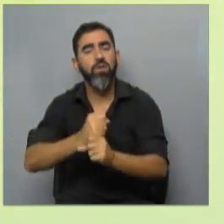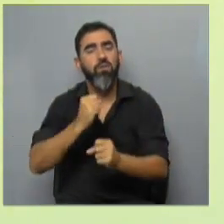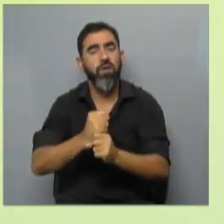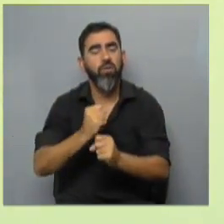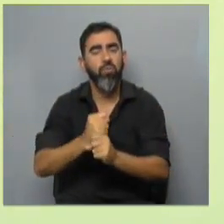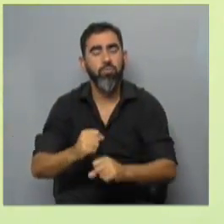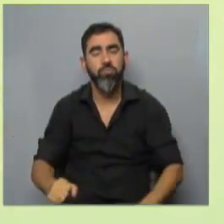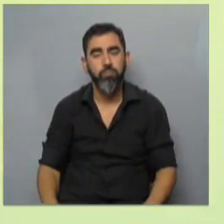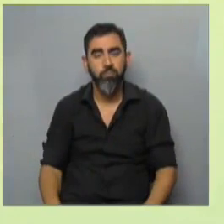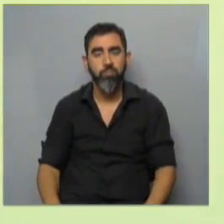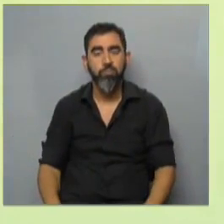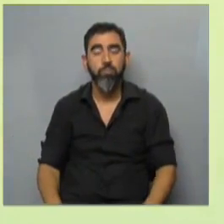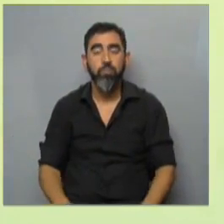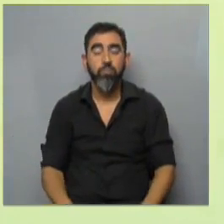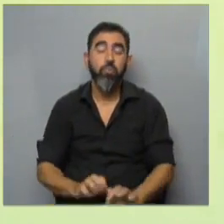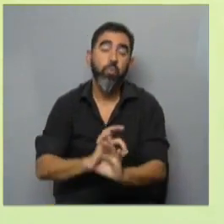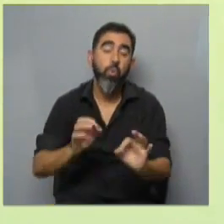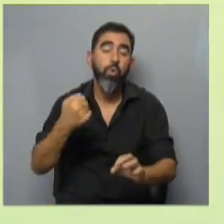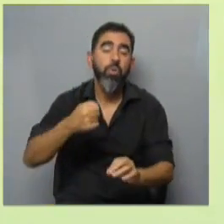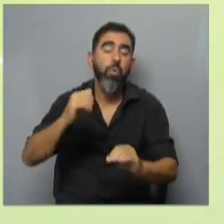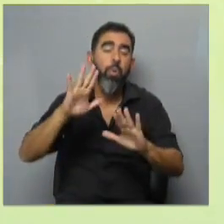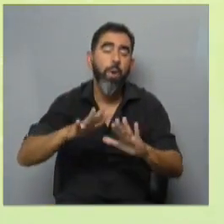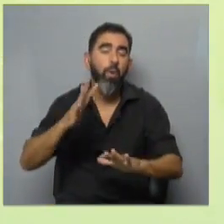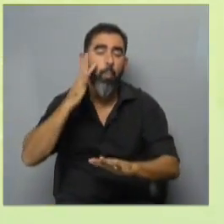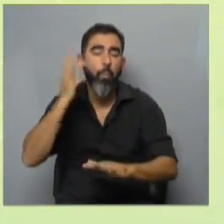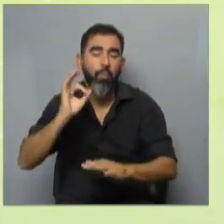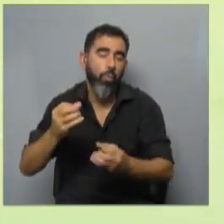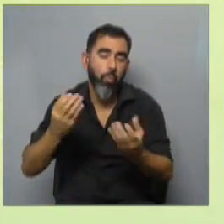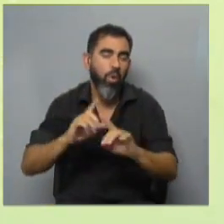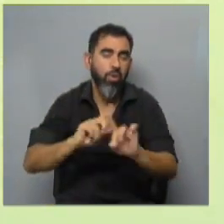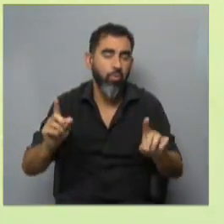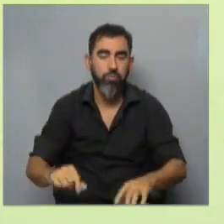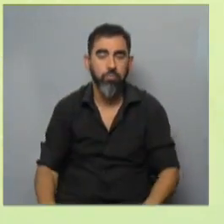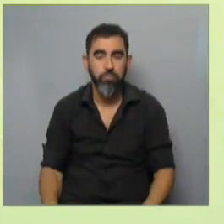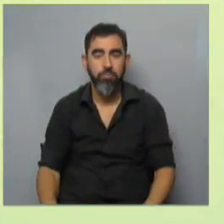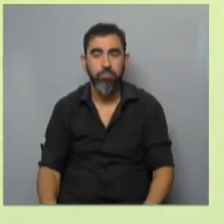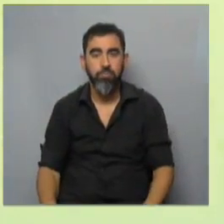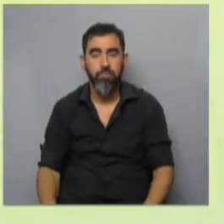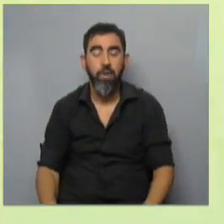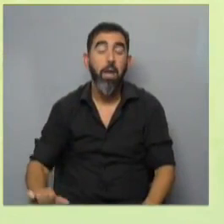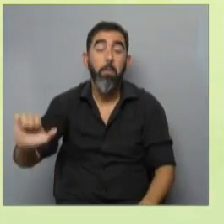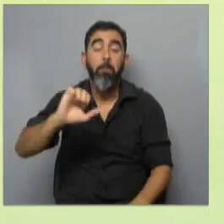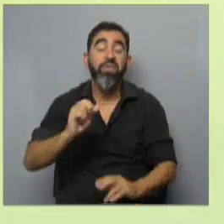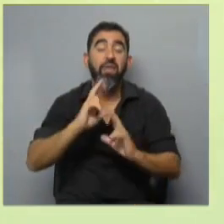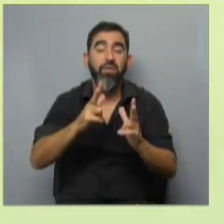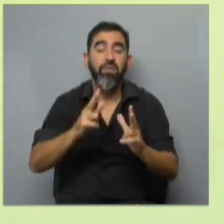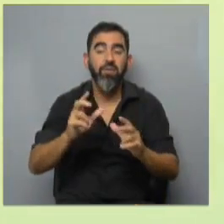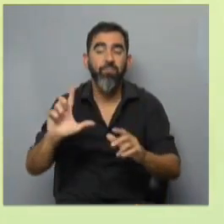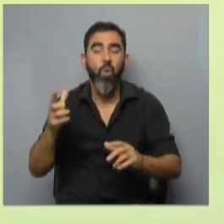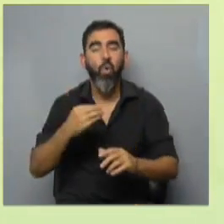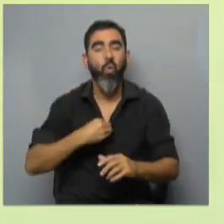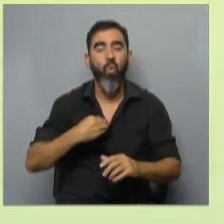o disponer un seguro de pan duro preventivo para este trabajo bien la empresa la empresa dulce que es de perdió la confianza